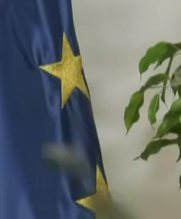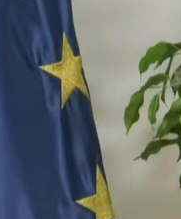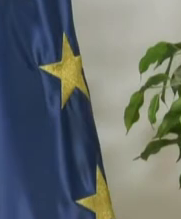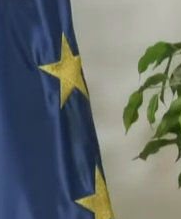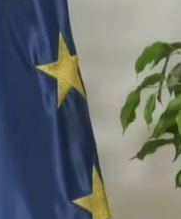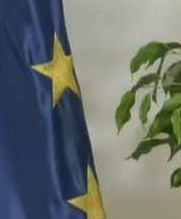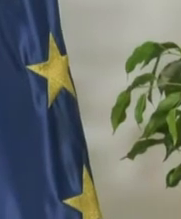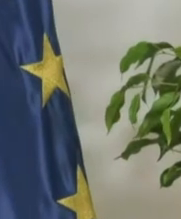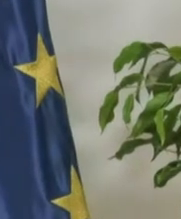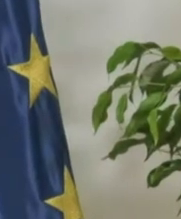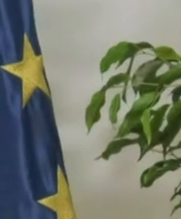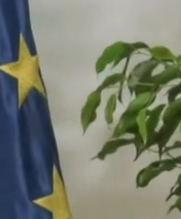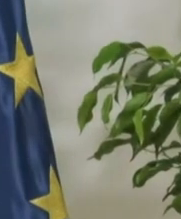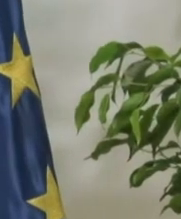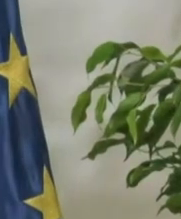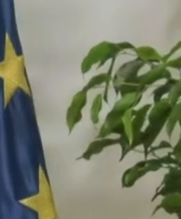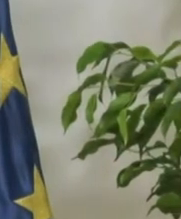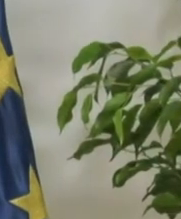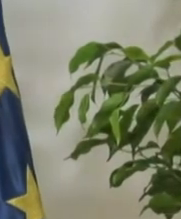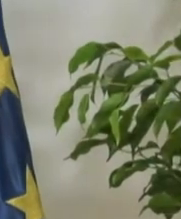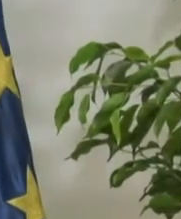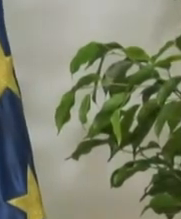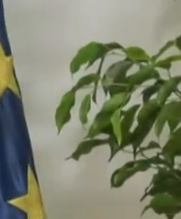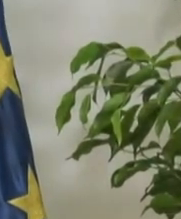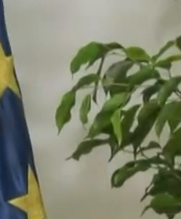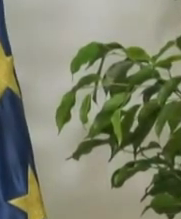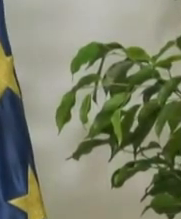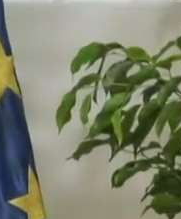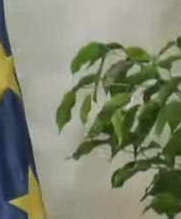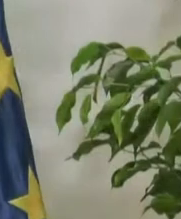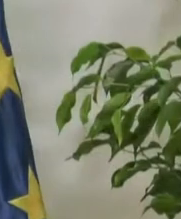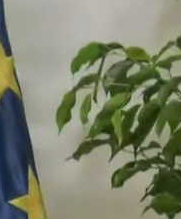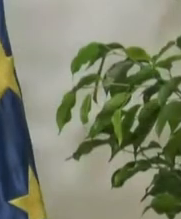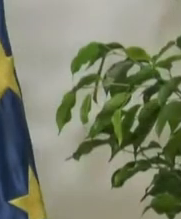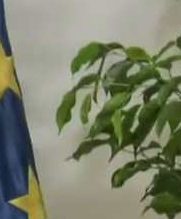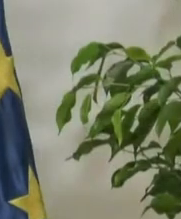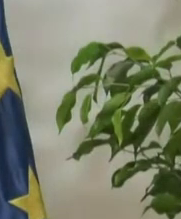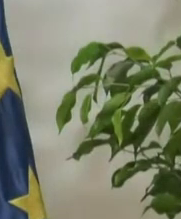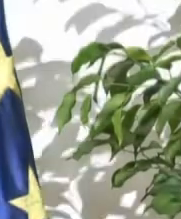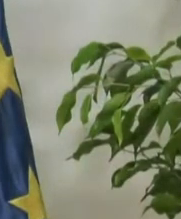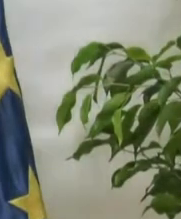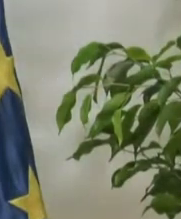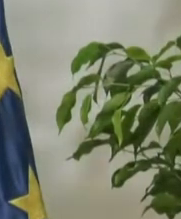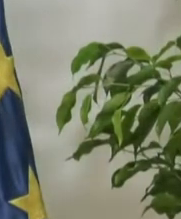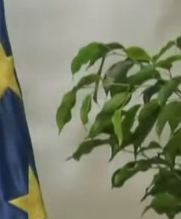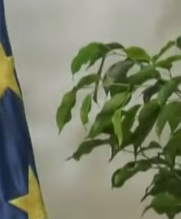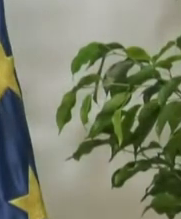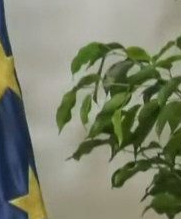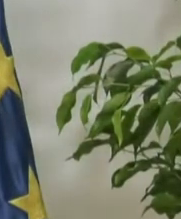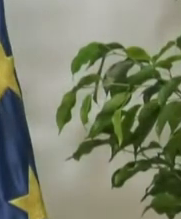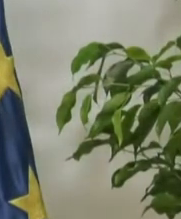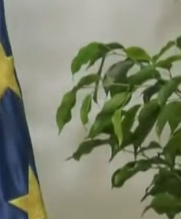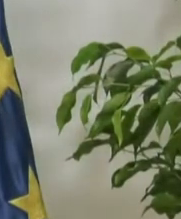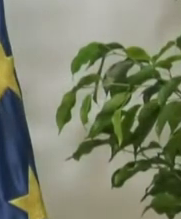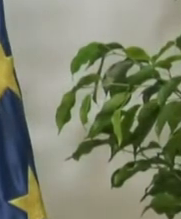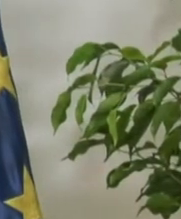ciudad de burgos de la provincia también y por supuesto de la comunidad autónoma de castilla y león' en primer lugar como saben participo en